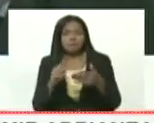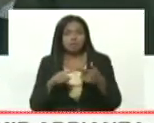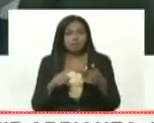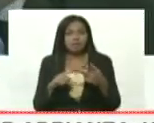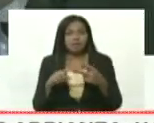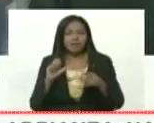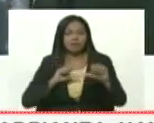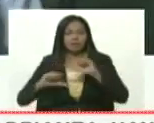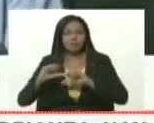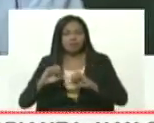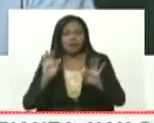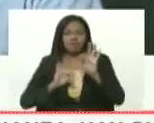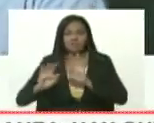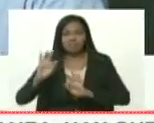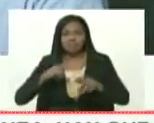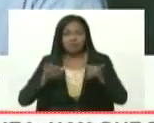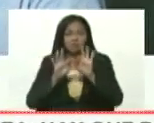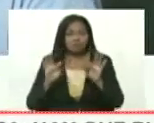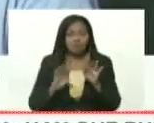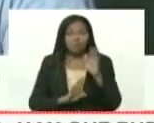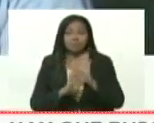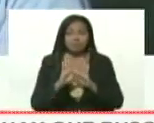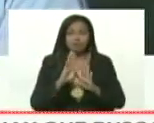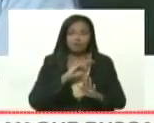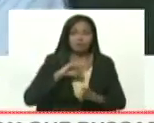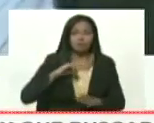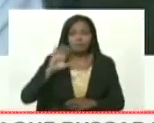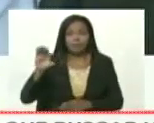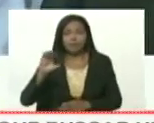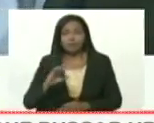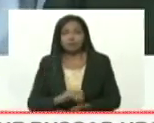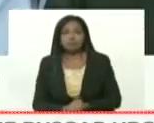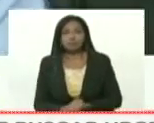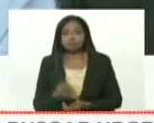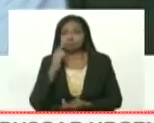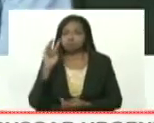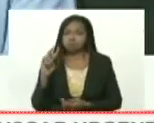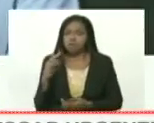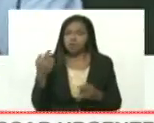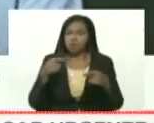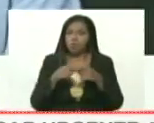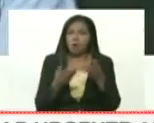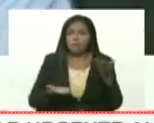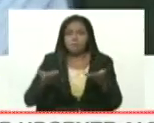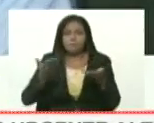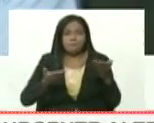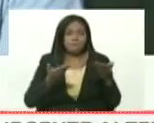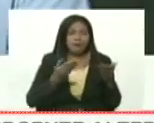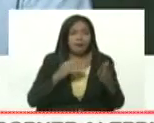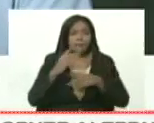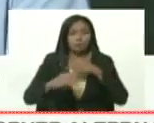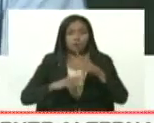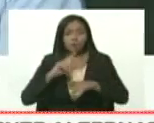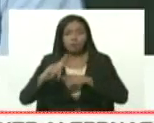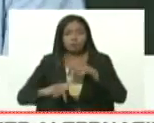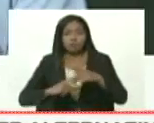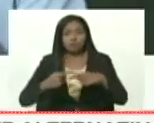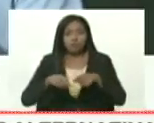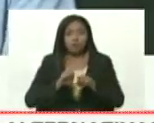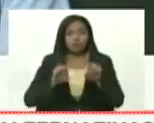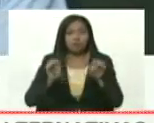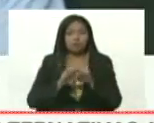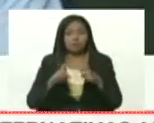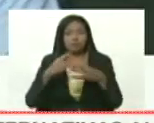importancia que tiene la ciencia para el desarrollo de un país. Luego, bueno, se genera la dinámica que acompaña todo el proceso educativo, los tres lapsos.